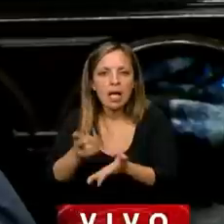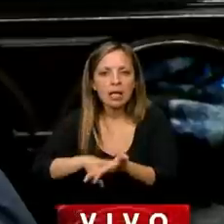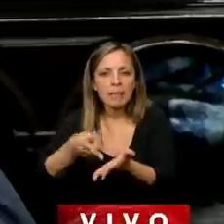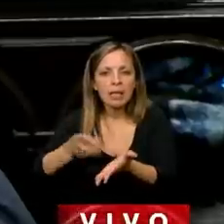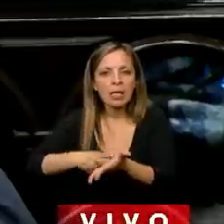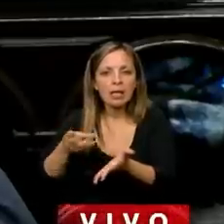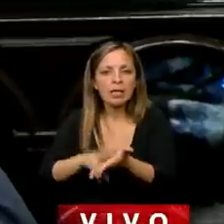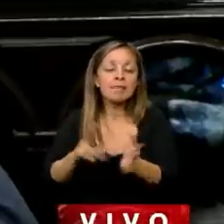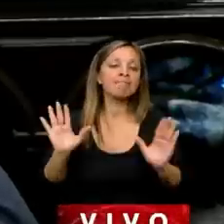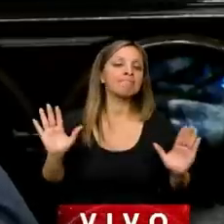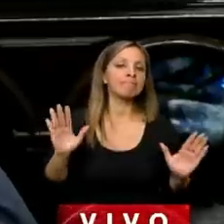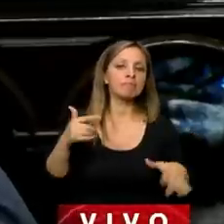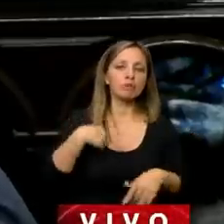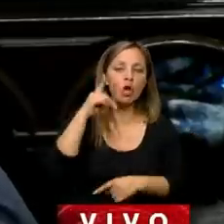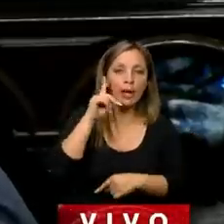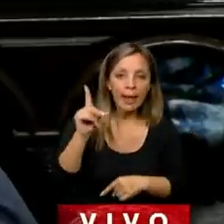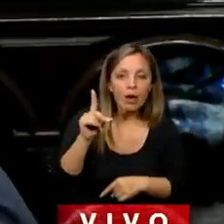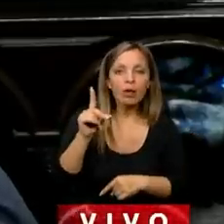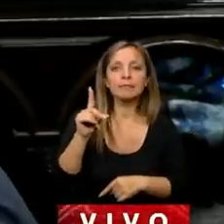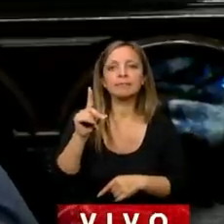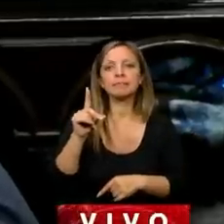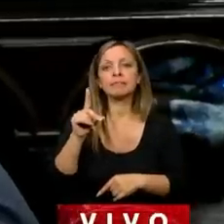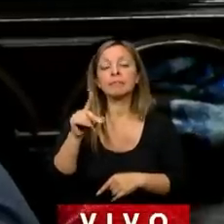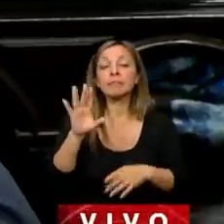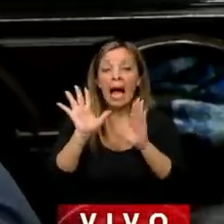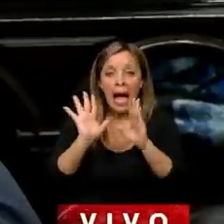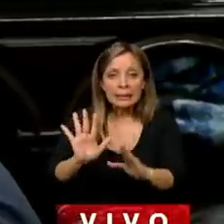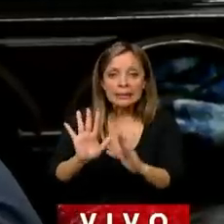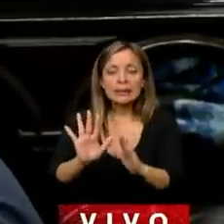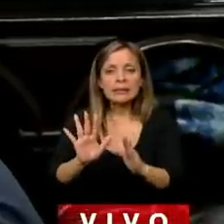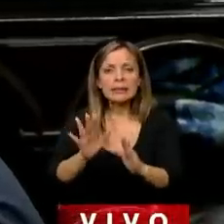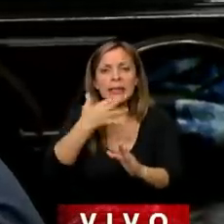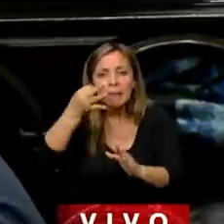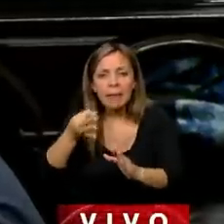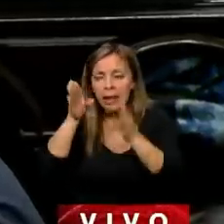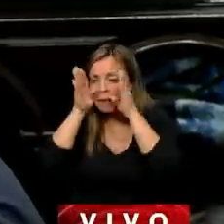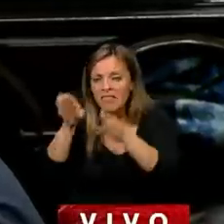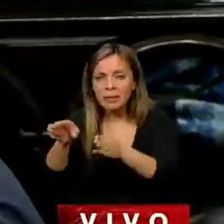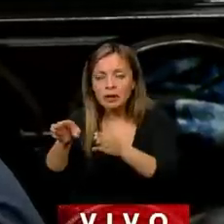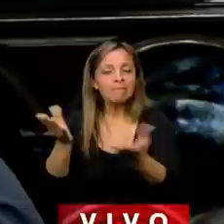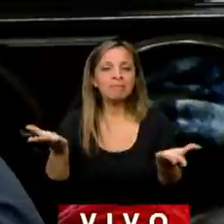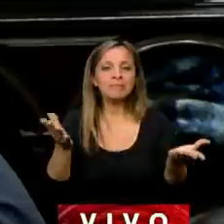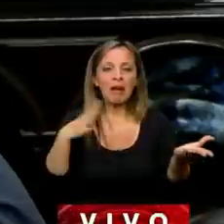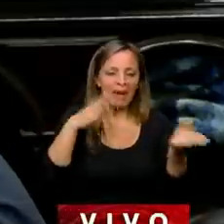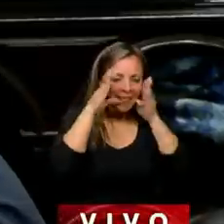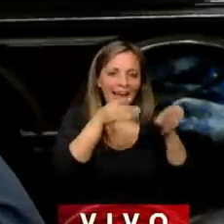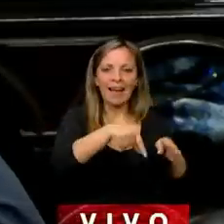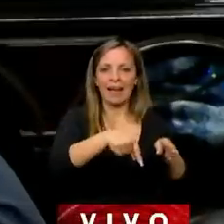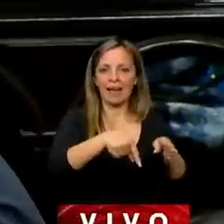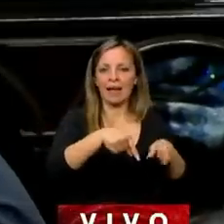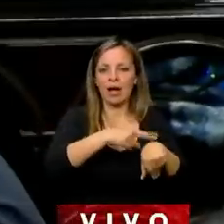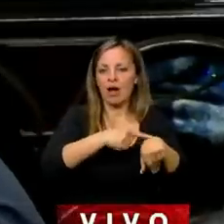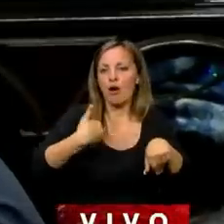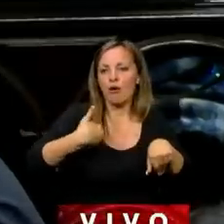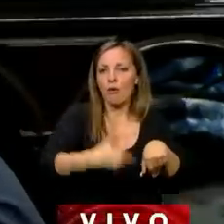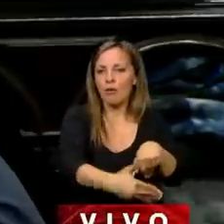que yo creo que con una visión absolutamente sesgada de lo que está pasando en el ámbito de la defensa en los